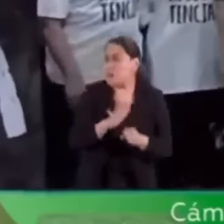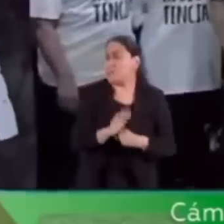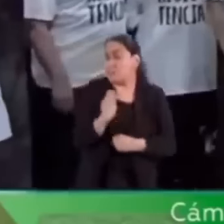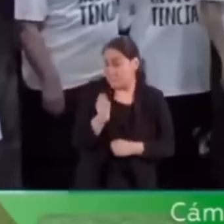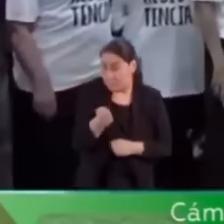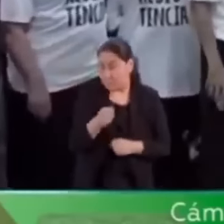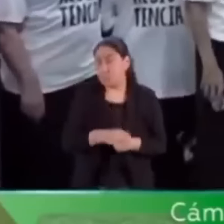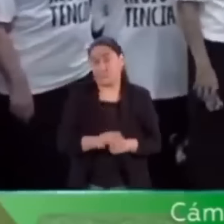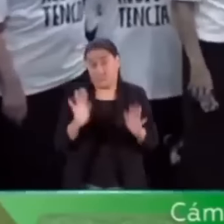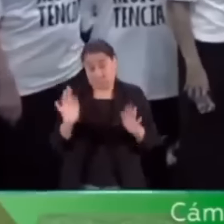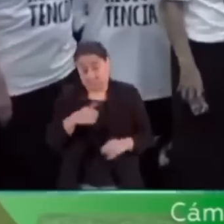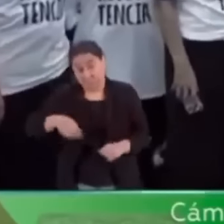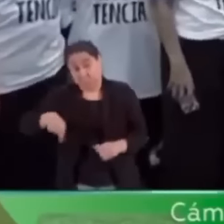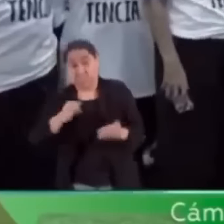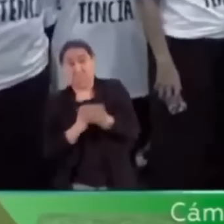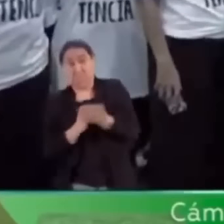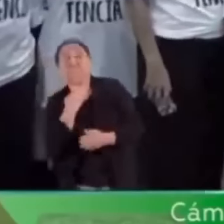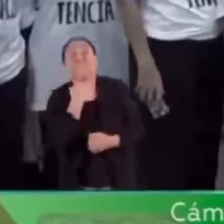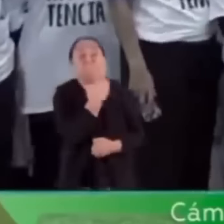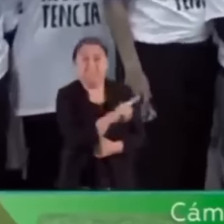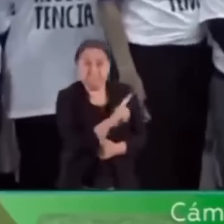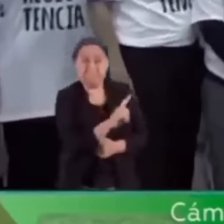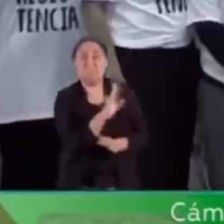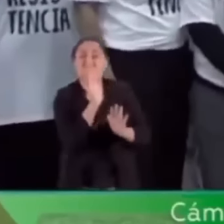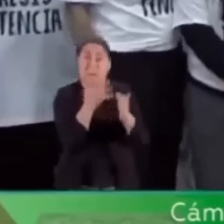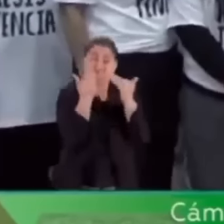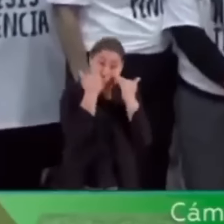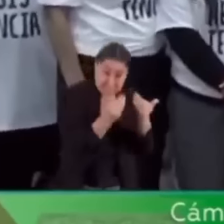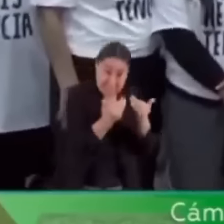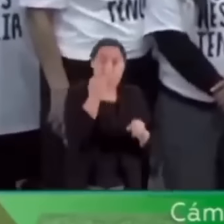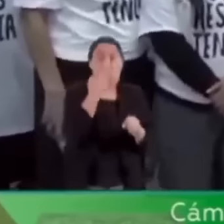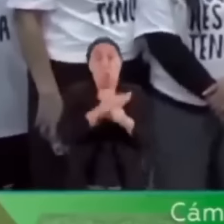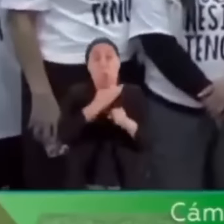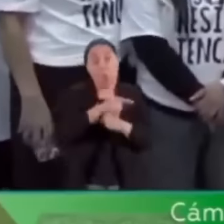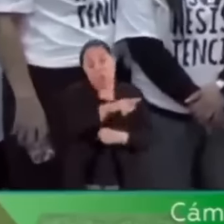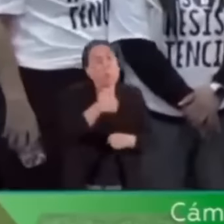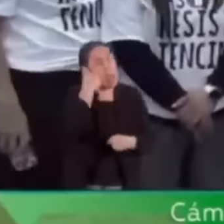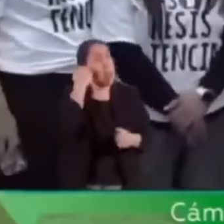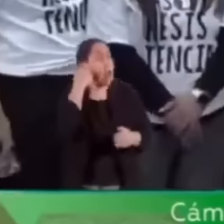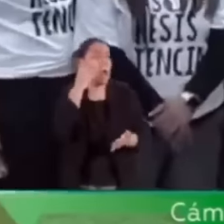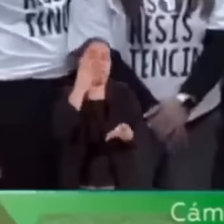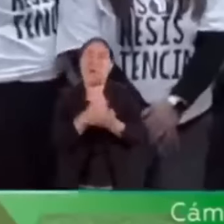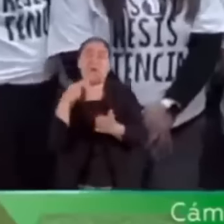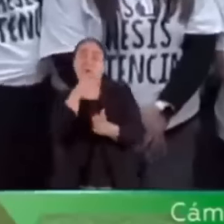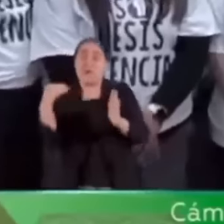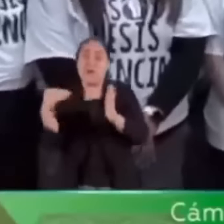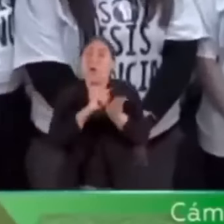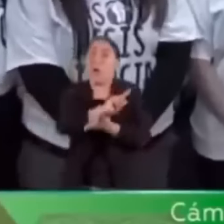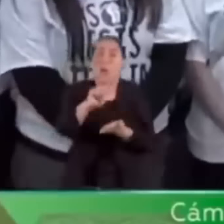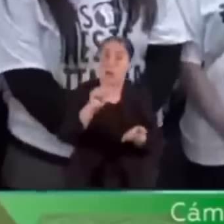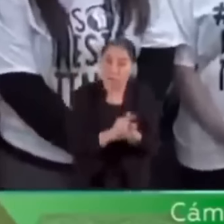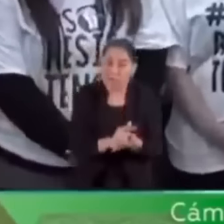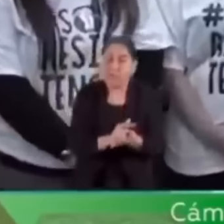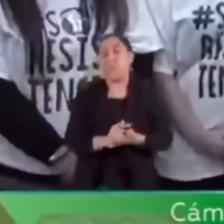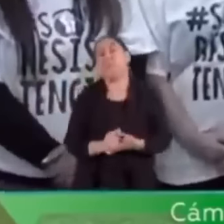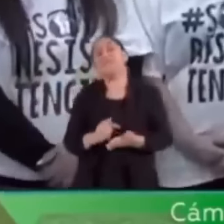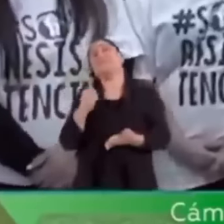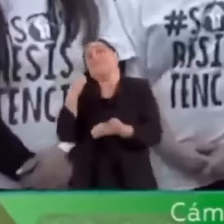los denunciaron, como los evidenciaron, hoy lo quieren llevar a la ley. Hoy quieren que la presión sobre los